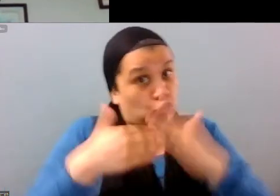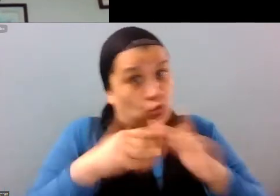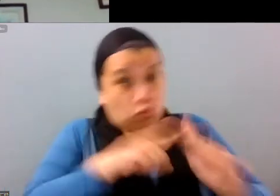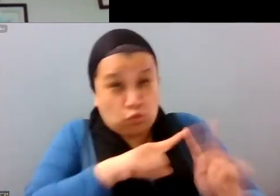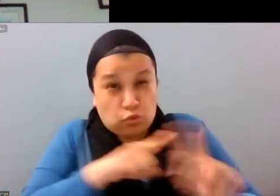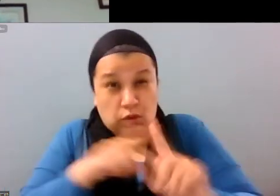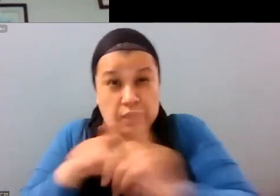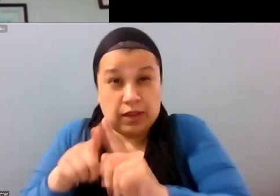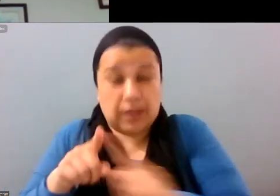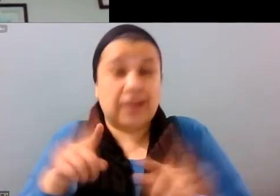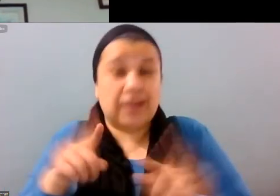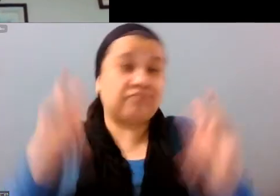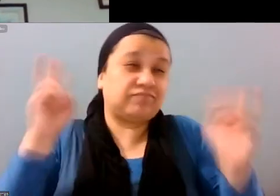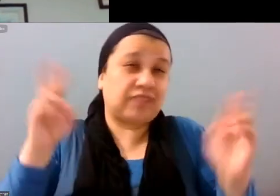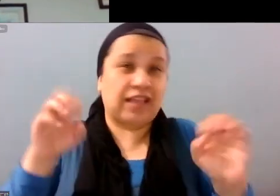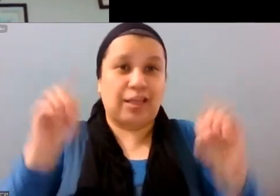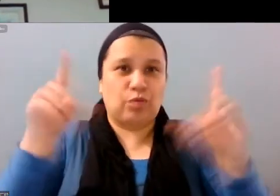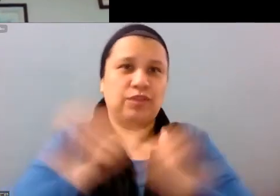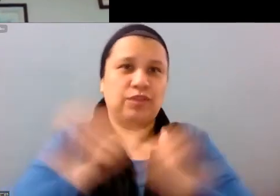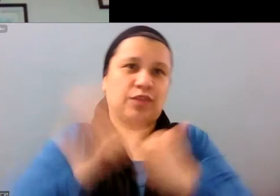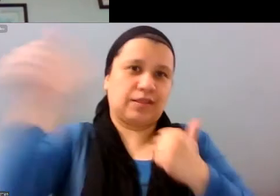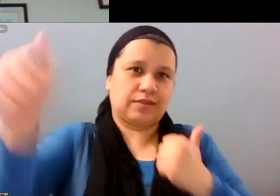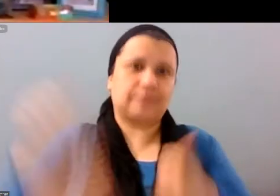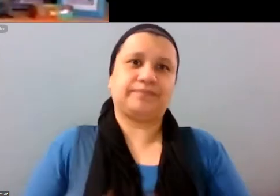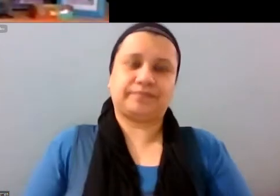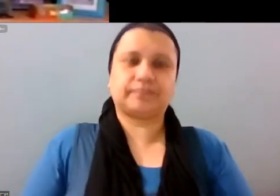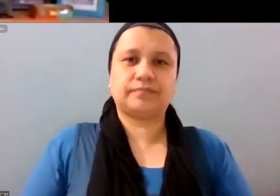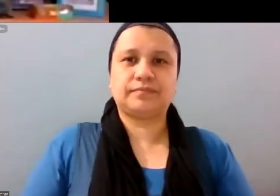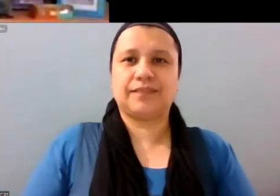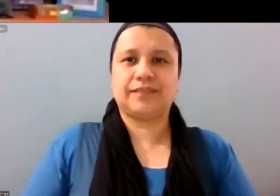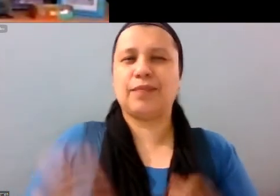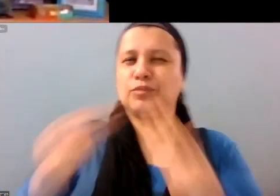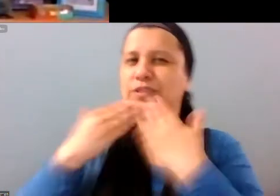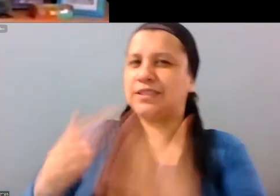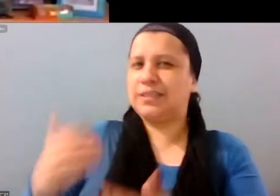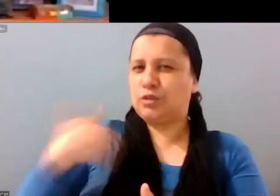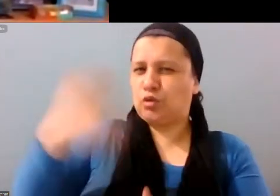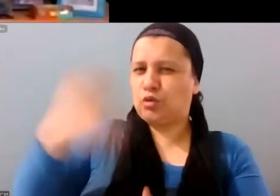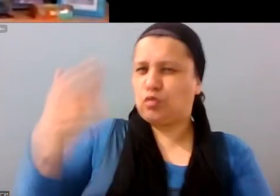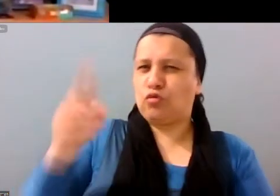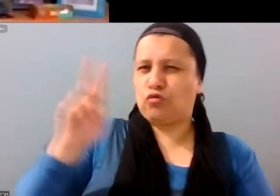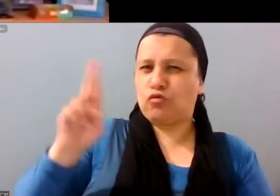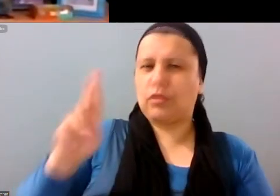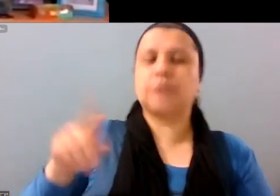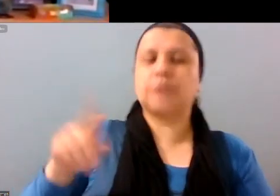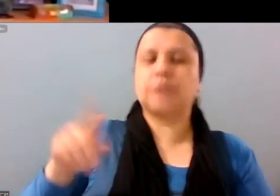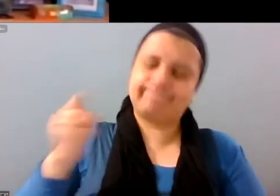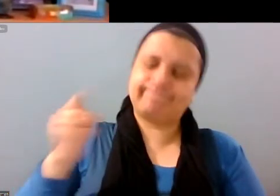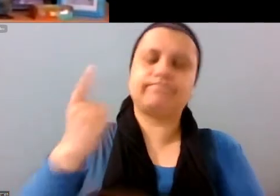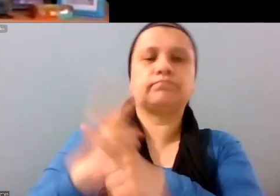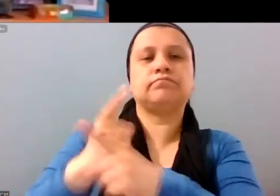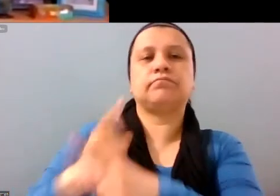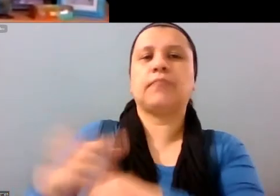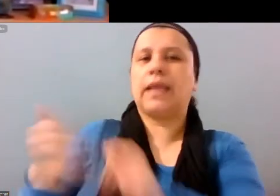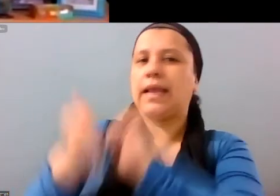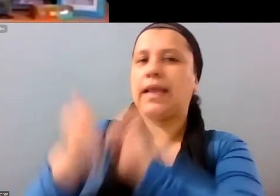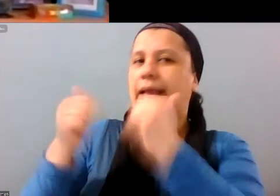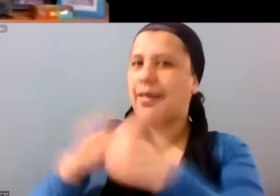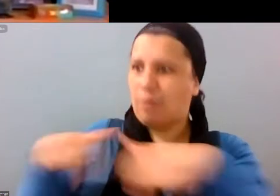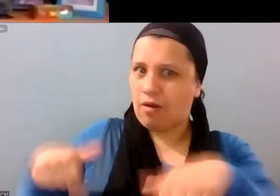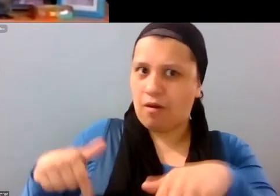el nombre de educación a distancia muchas gracias don Rodrigo así es el cambio no solamente